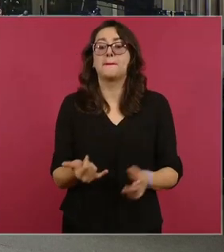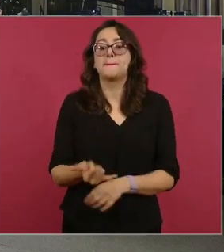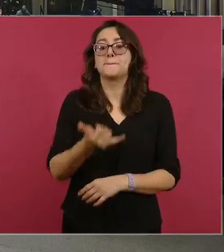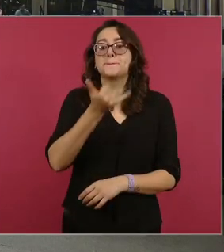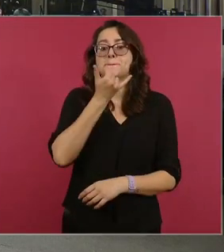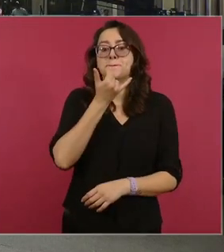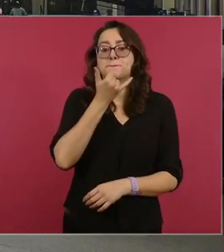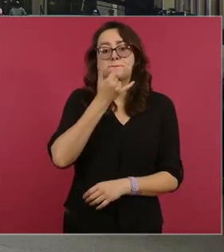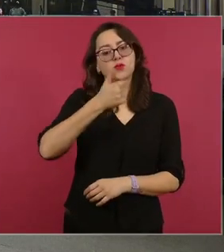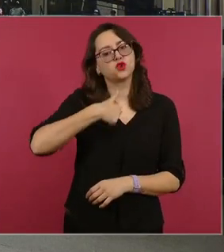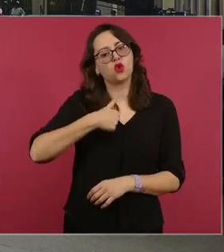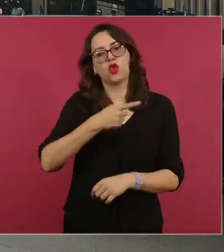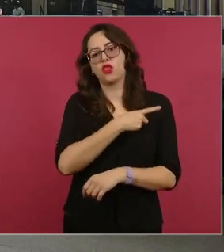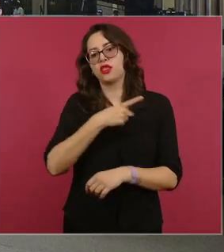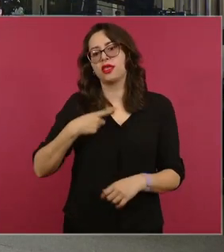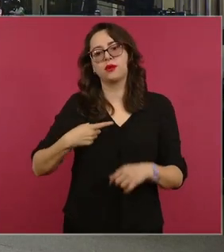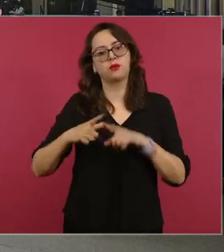porque…